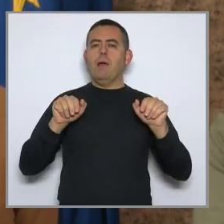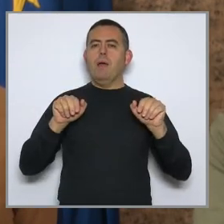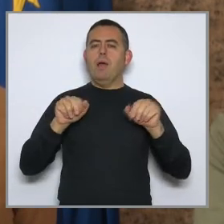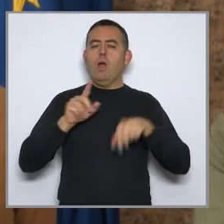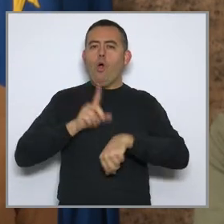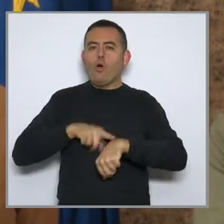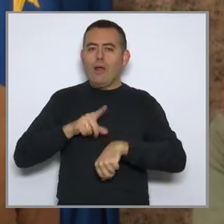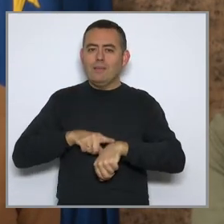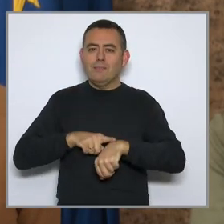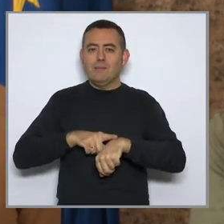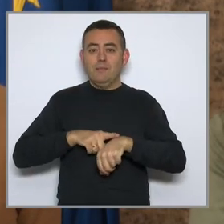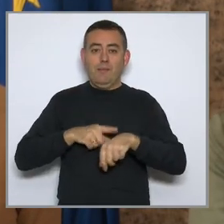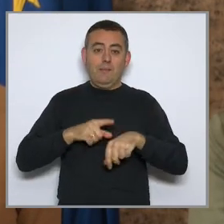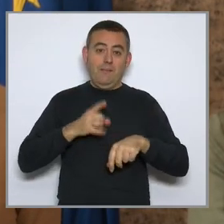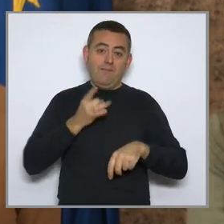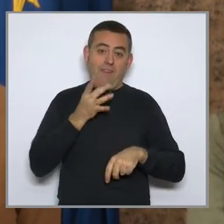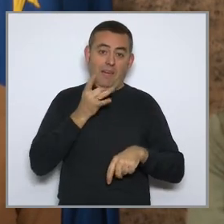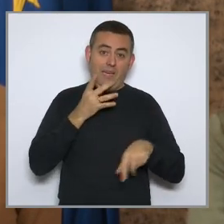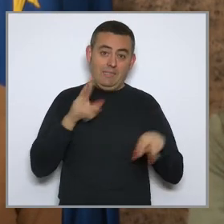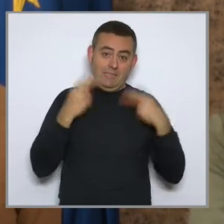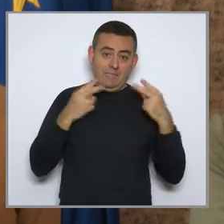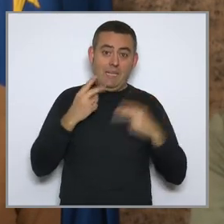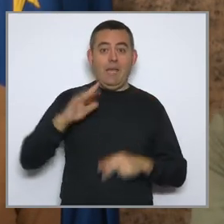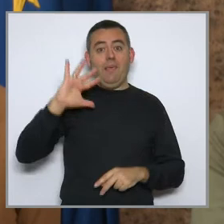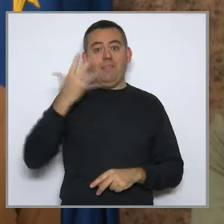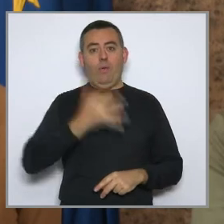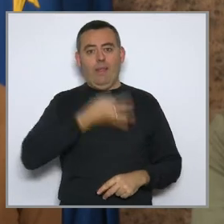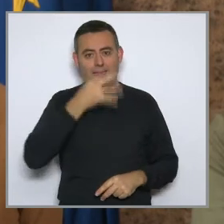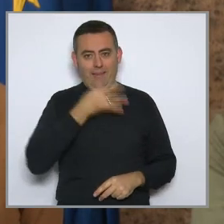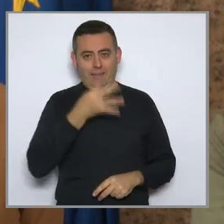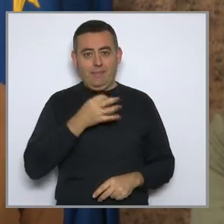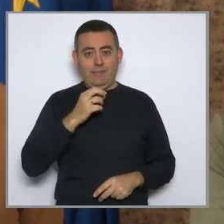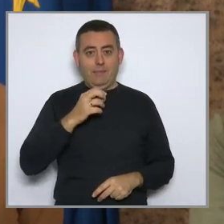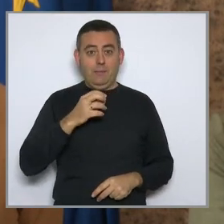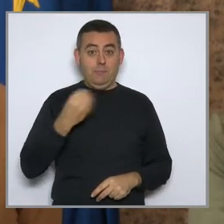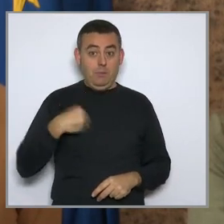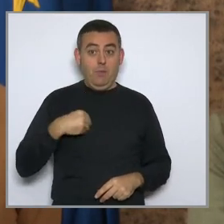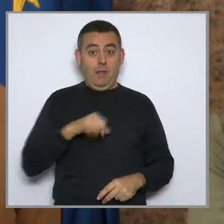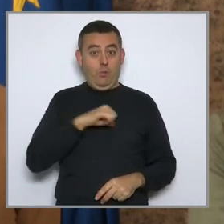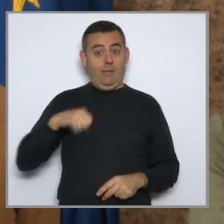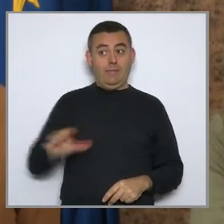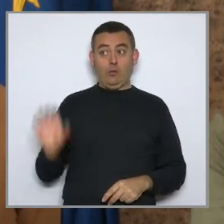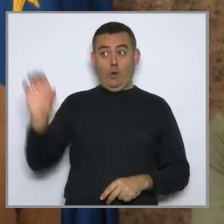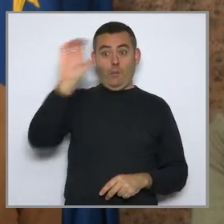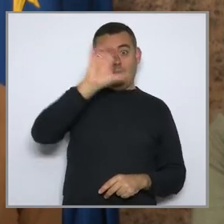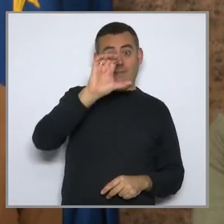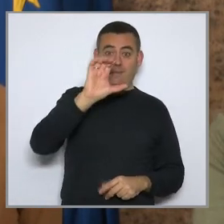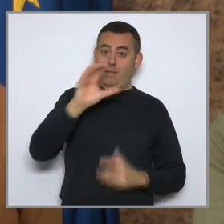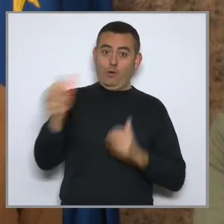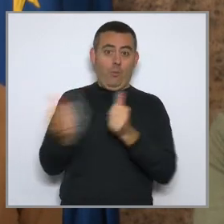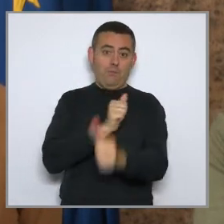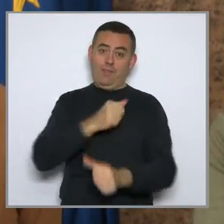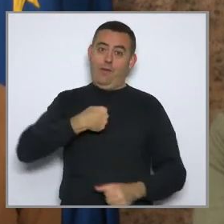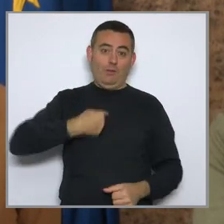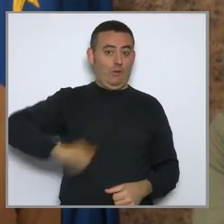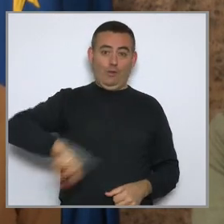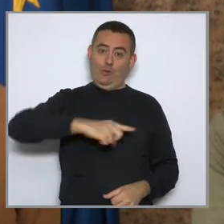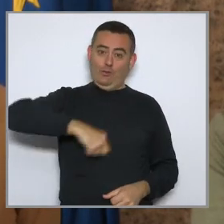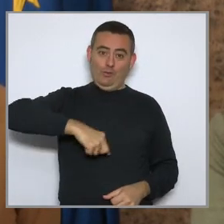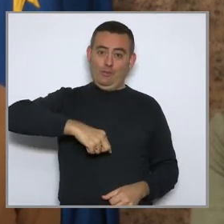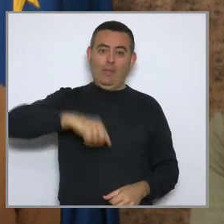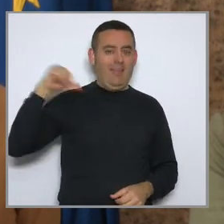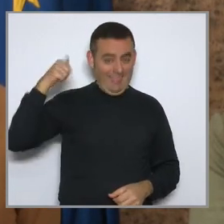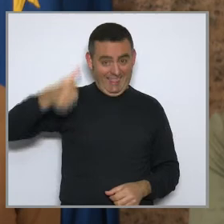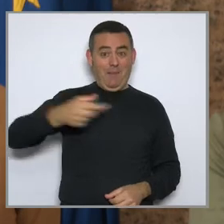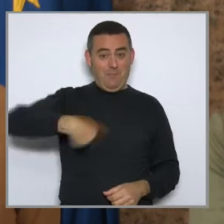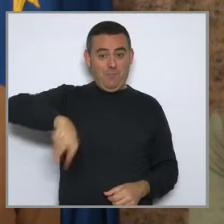los bares a las 5 de la tarde, que por cierto algunas comunidades autónomas ahora se han sumado y nosotros ya llevamos tiempo.